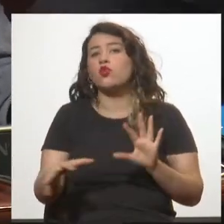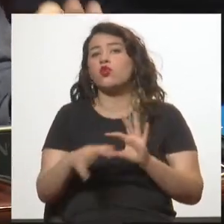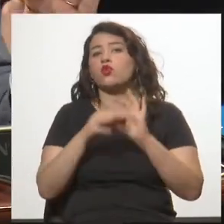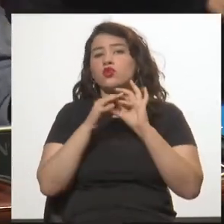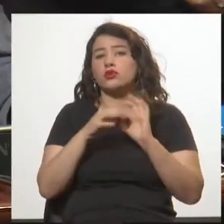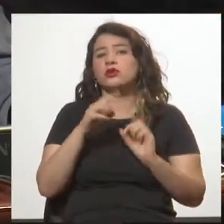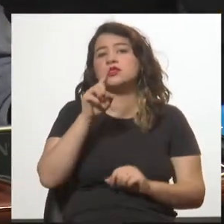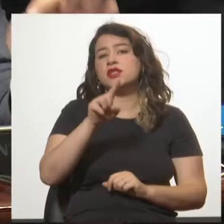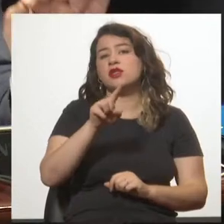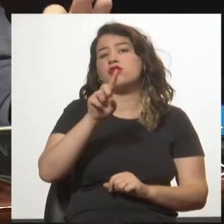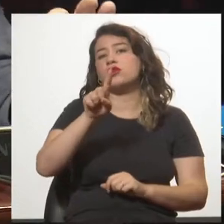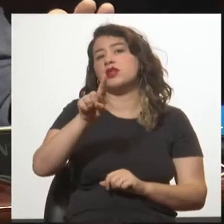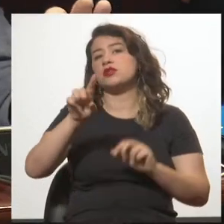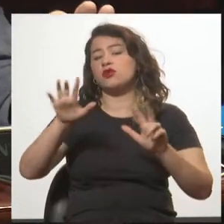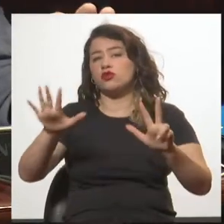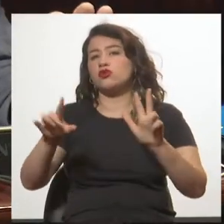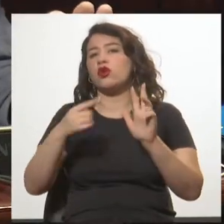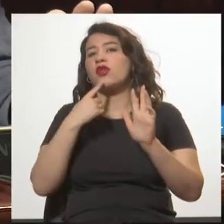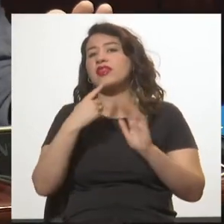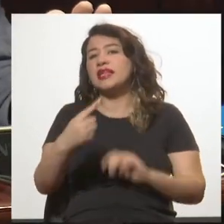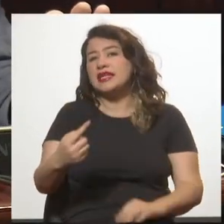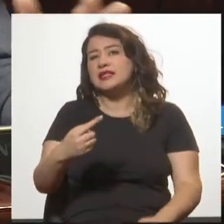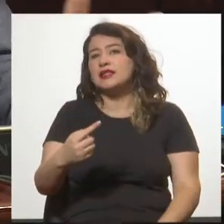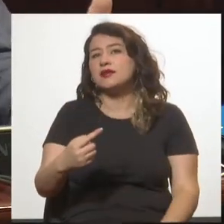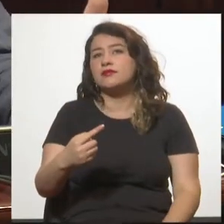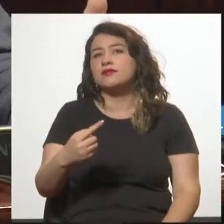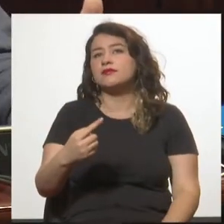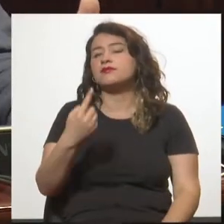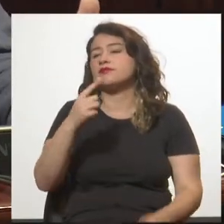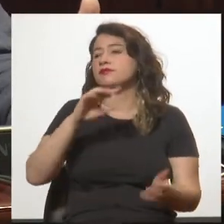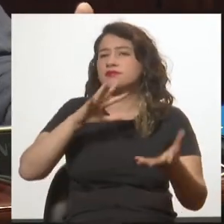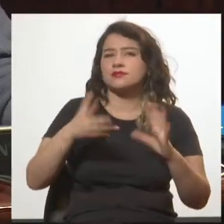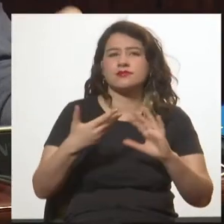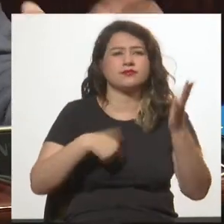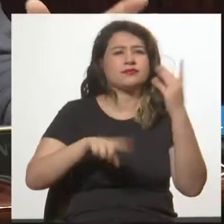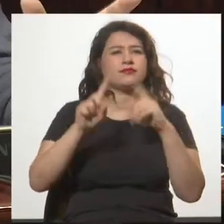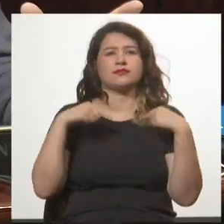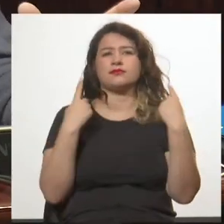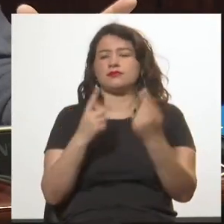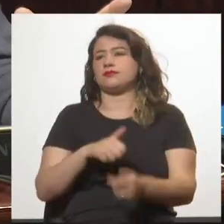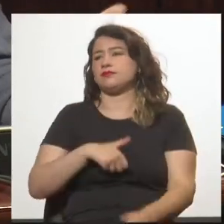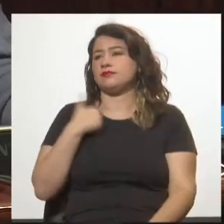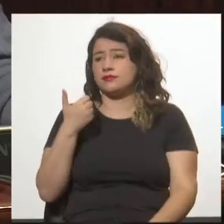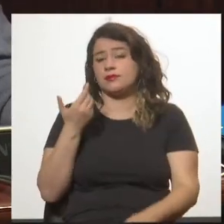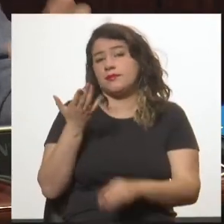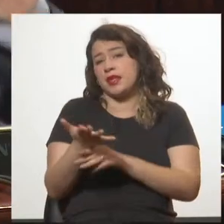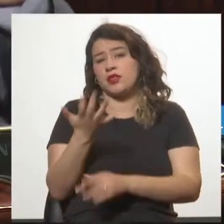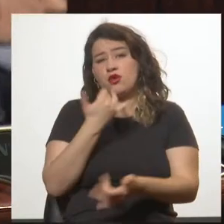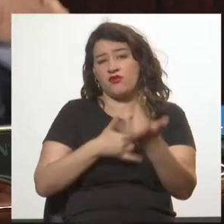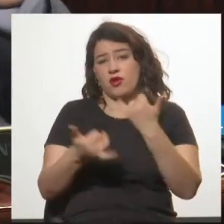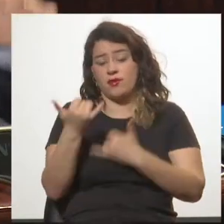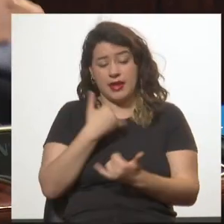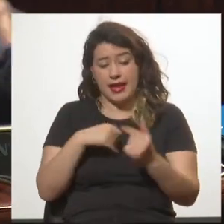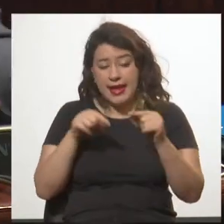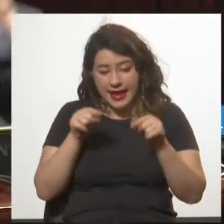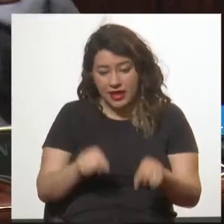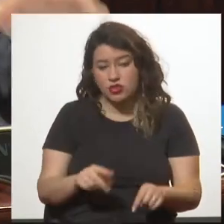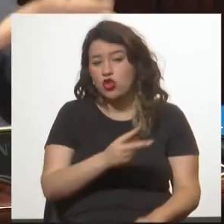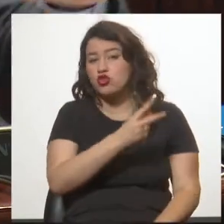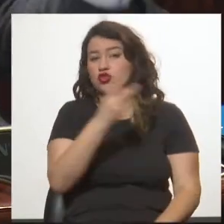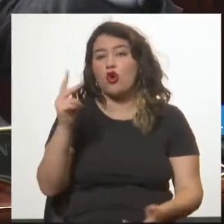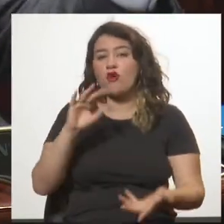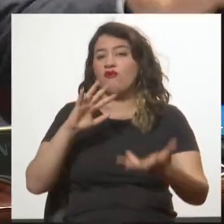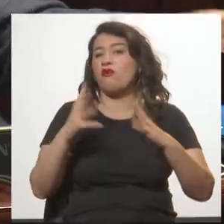el 118 que establece uno de los mecanismos que más utilizamos el pedido de informes estos son los dos